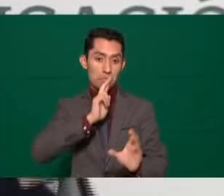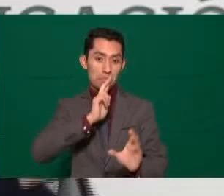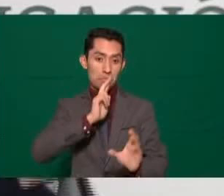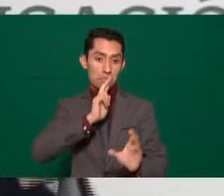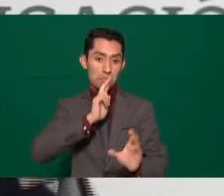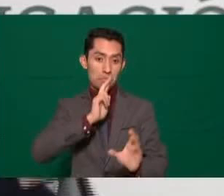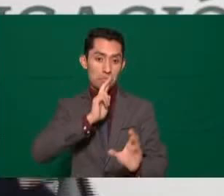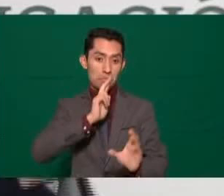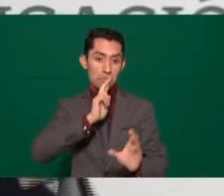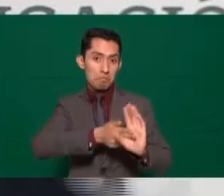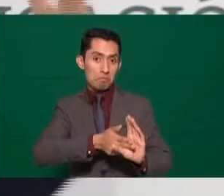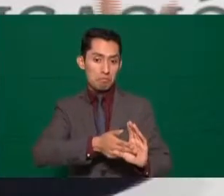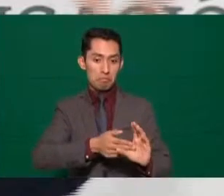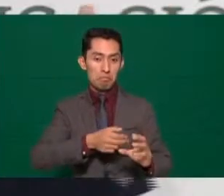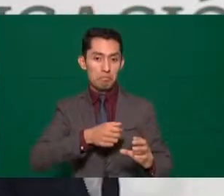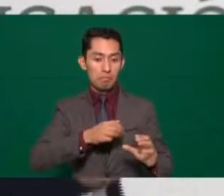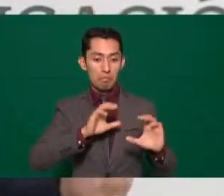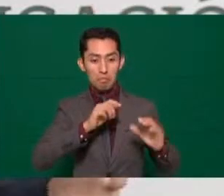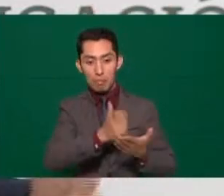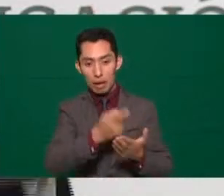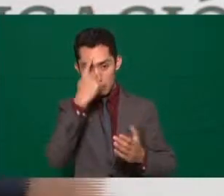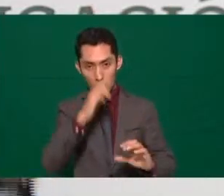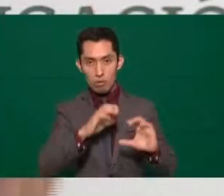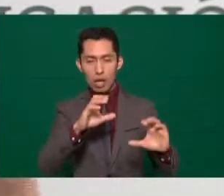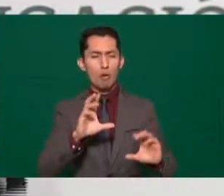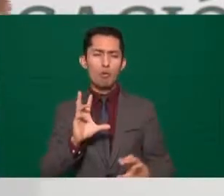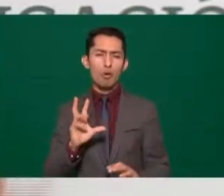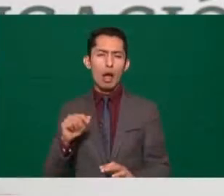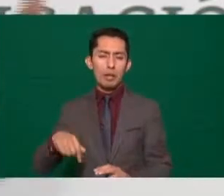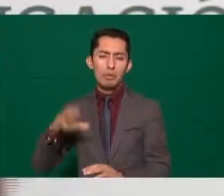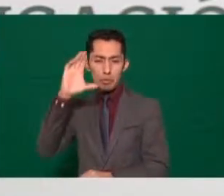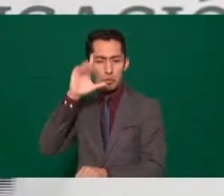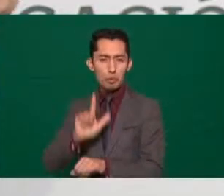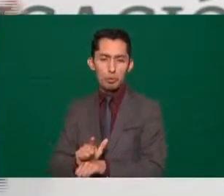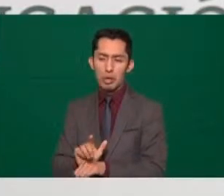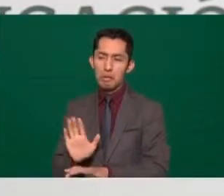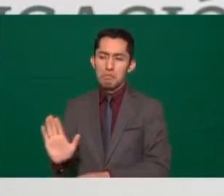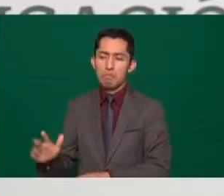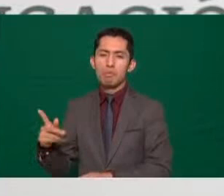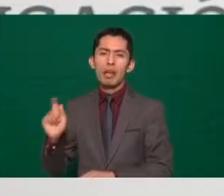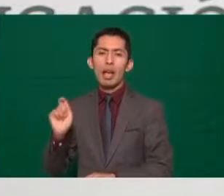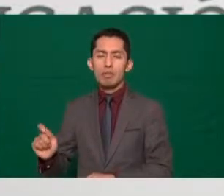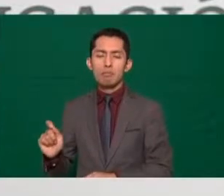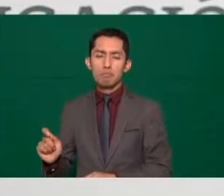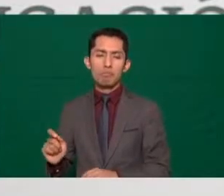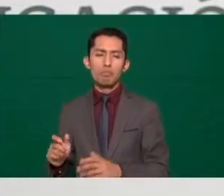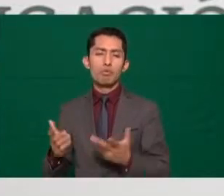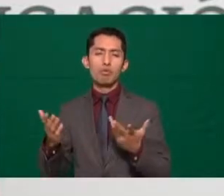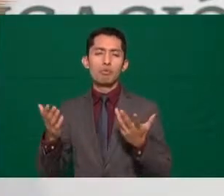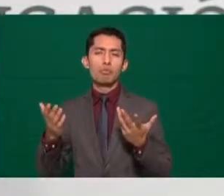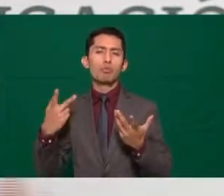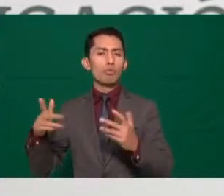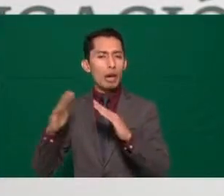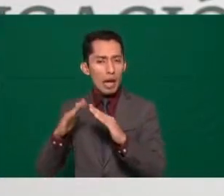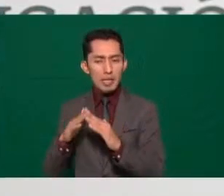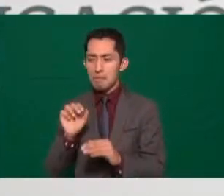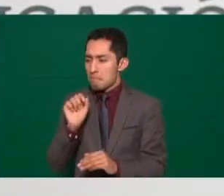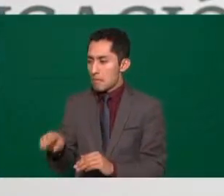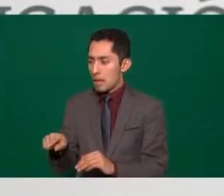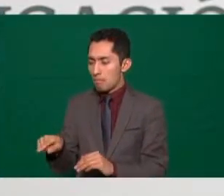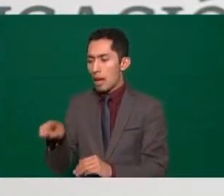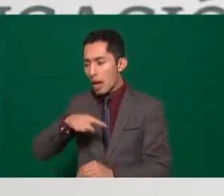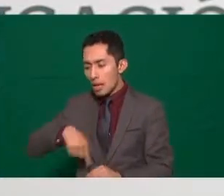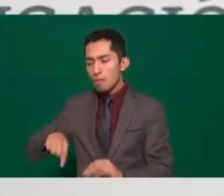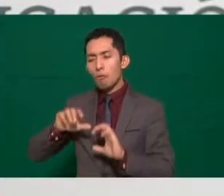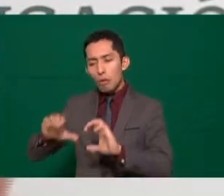es parte de nuestra cultura, de las cosas muy buenas que tenemos, de nuestras